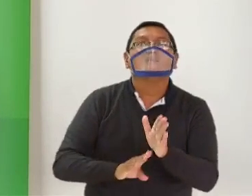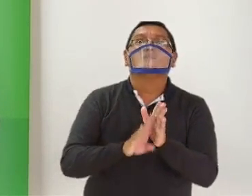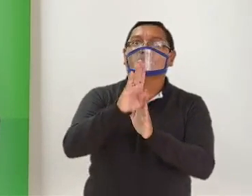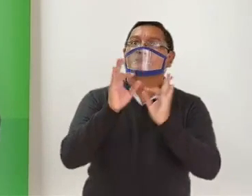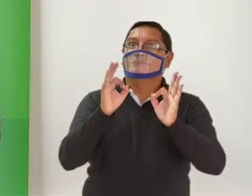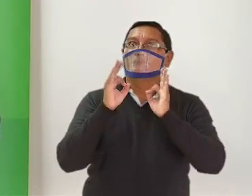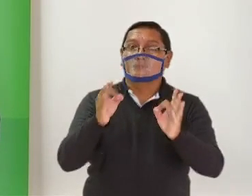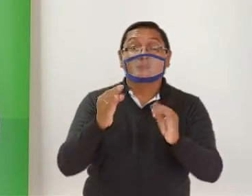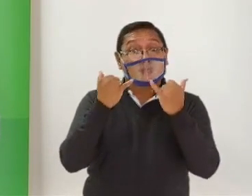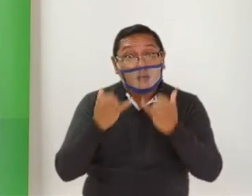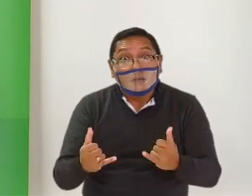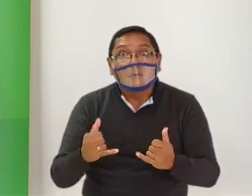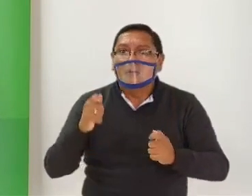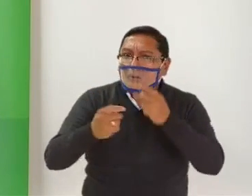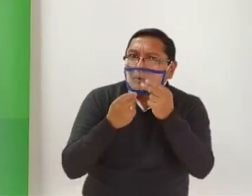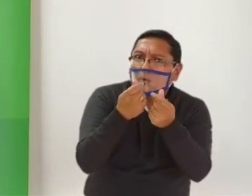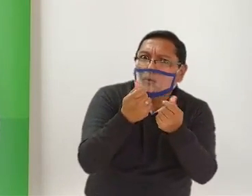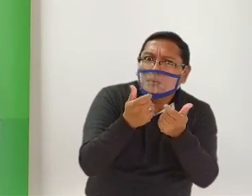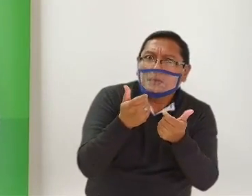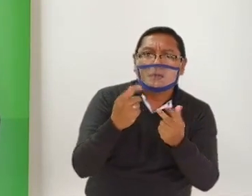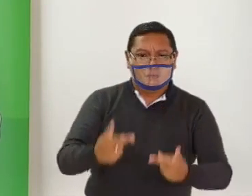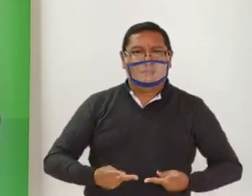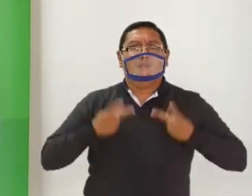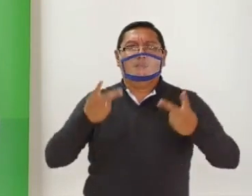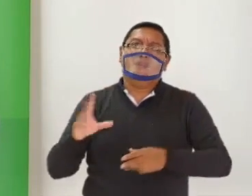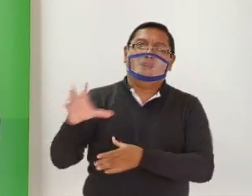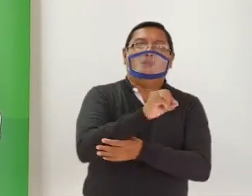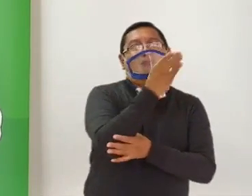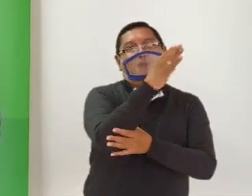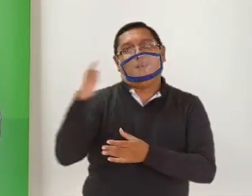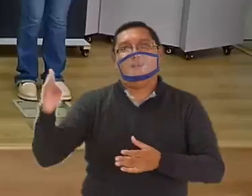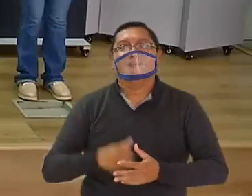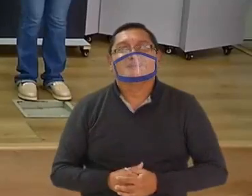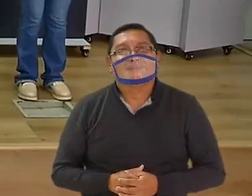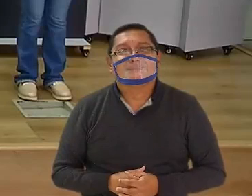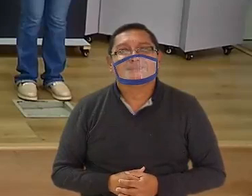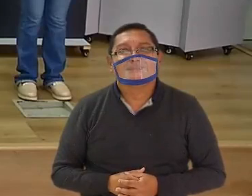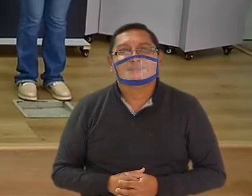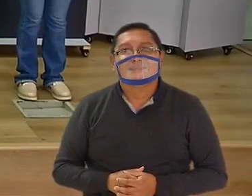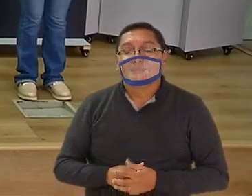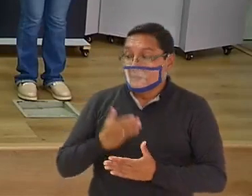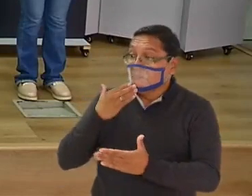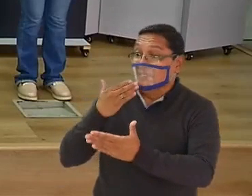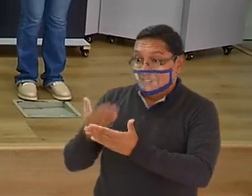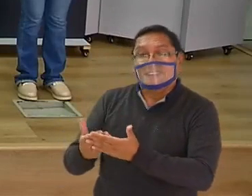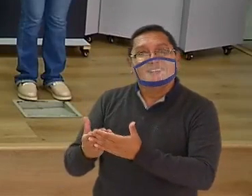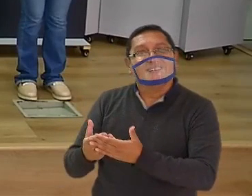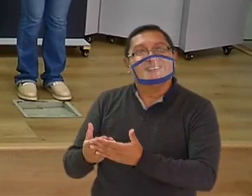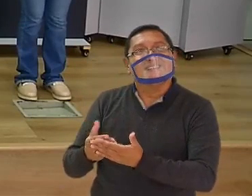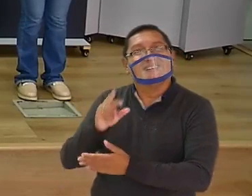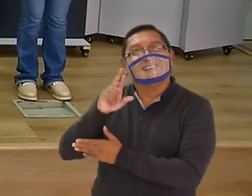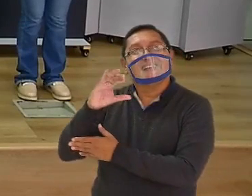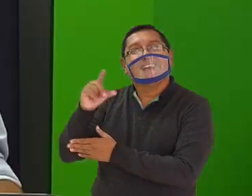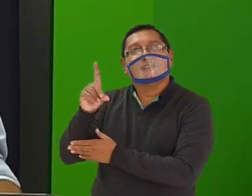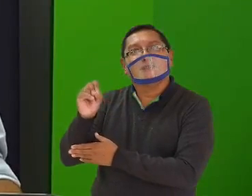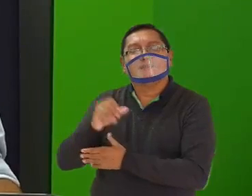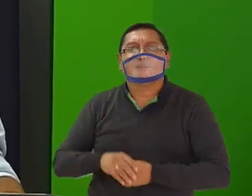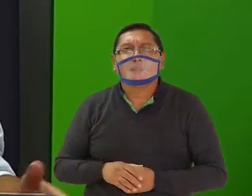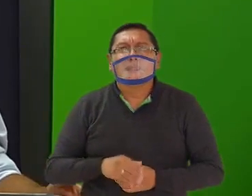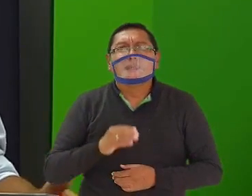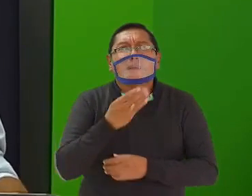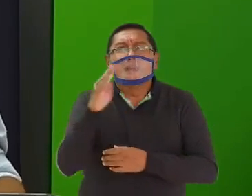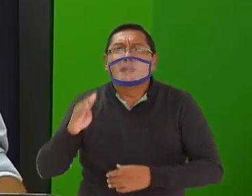avances en materia económica y calidad de vida para los barranquilleros. Gracias, Ricardo. Barranquilleros, gracias